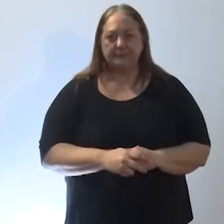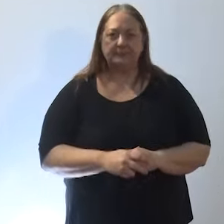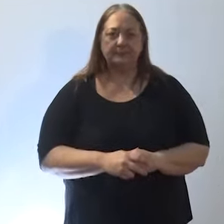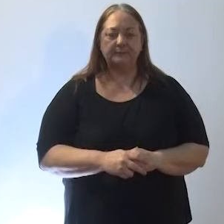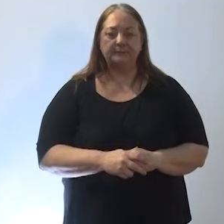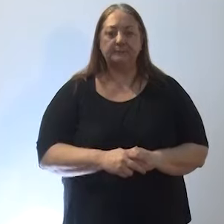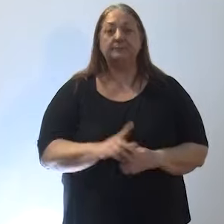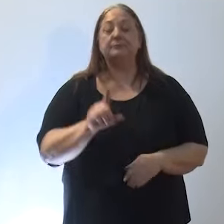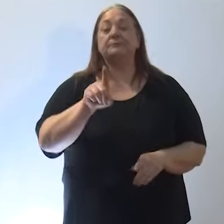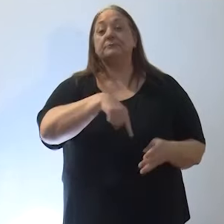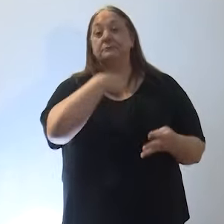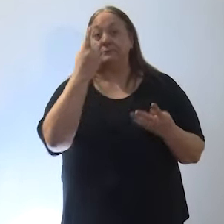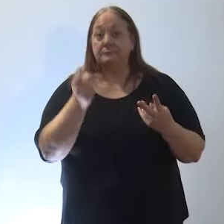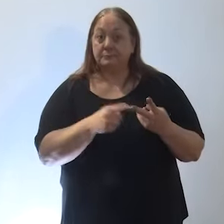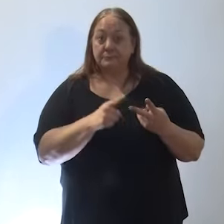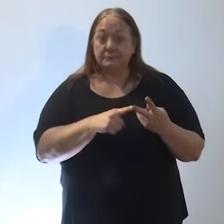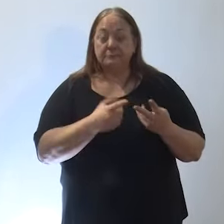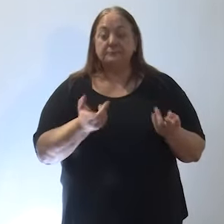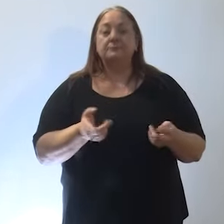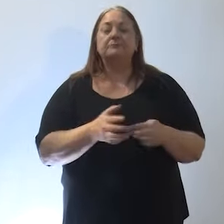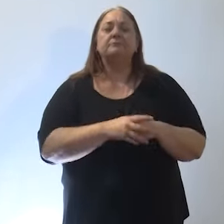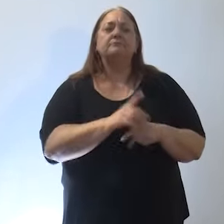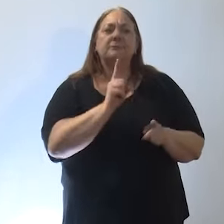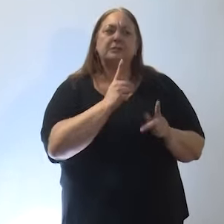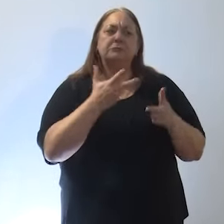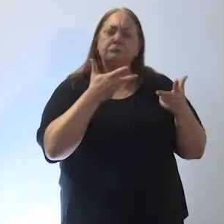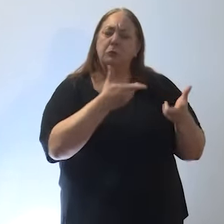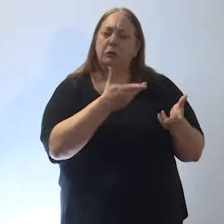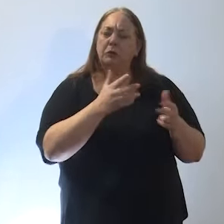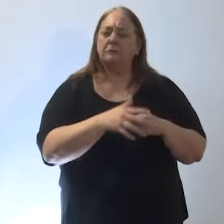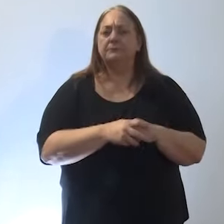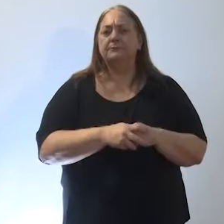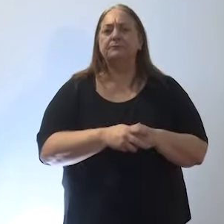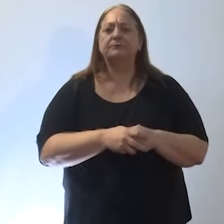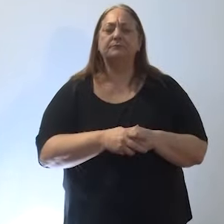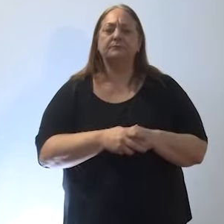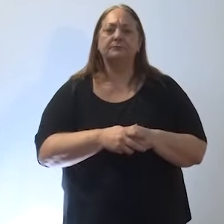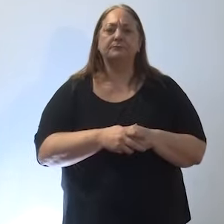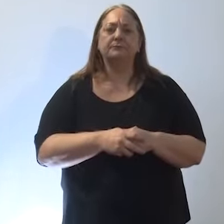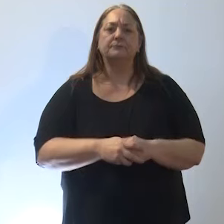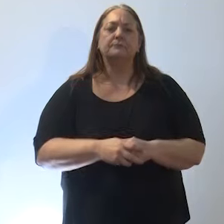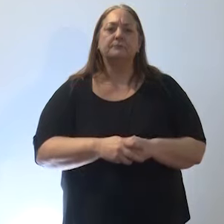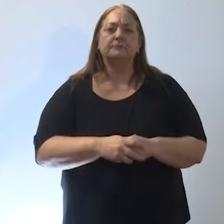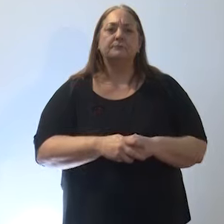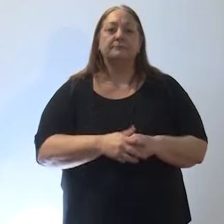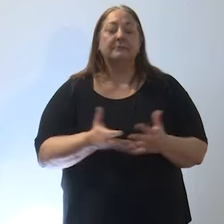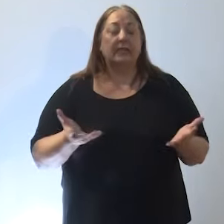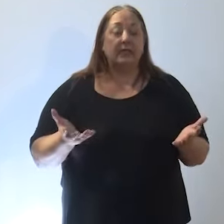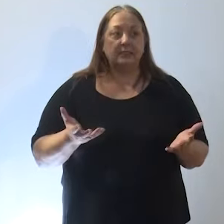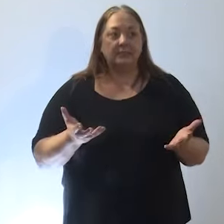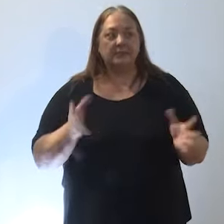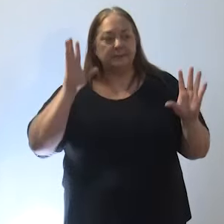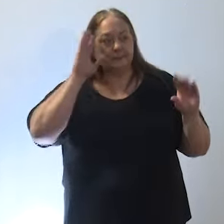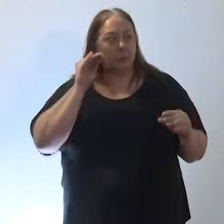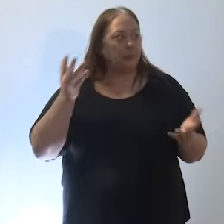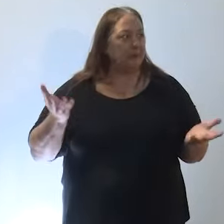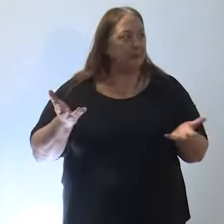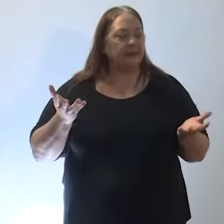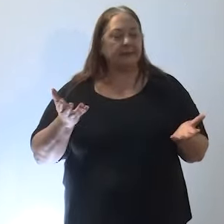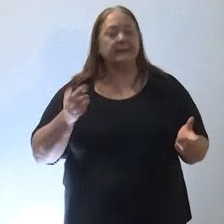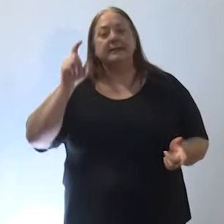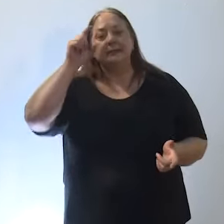respecto a a a lo que decía eh eh Ay eh Esteban